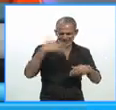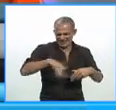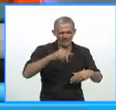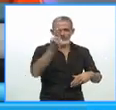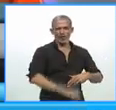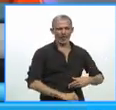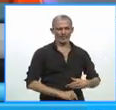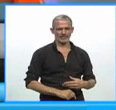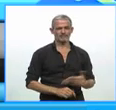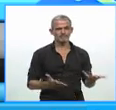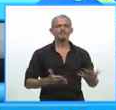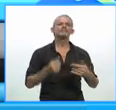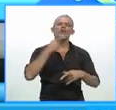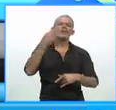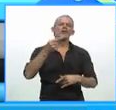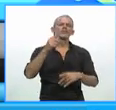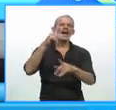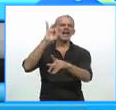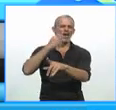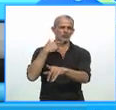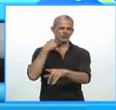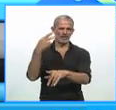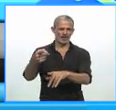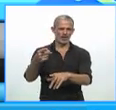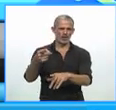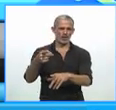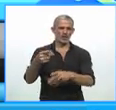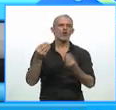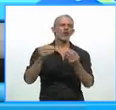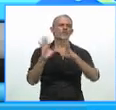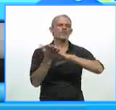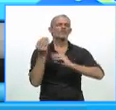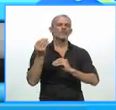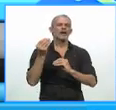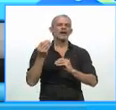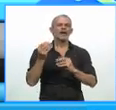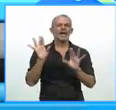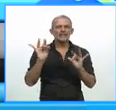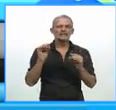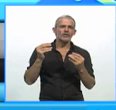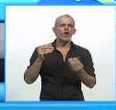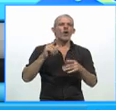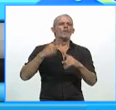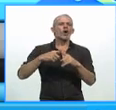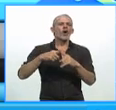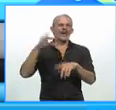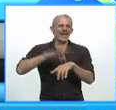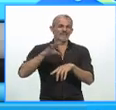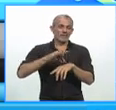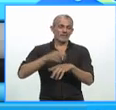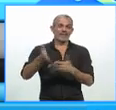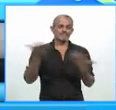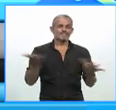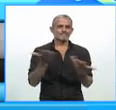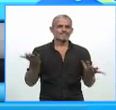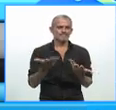intensos. ¿Cómo fue, Klaus? Recién lo mencionaba tu padre, esta cuestión de la dificultad, ¿no? Por el tema de la enfermedad que te tocó pasar y demás.